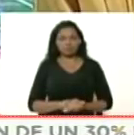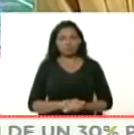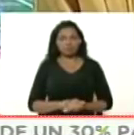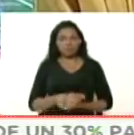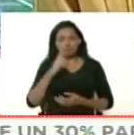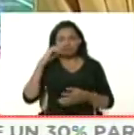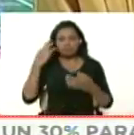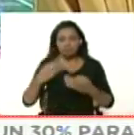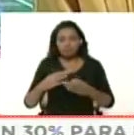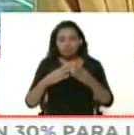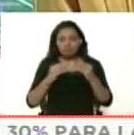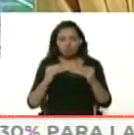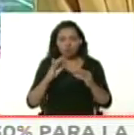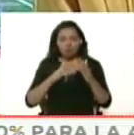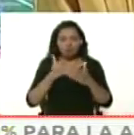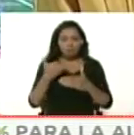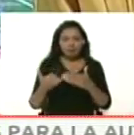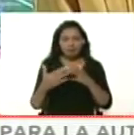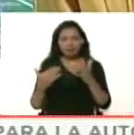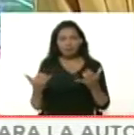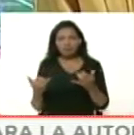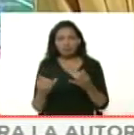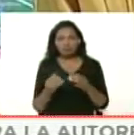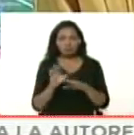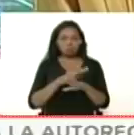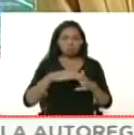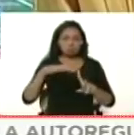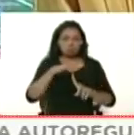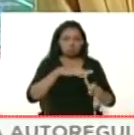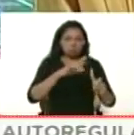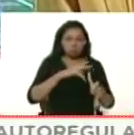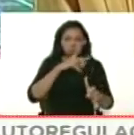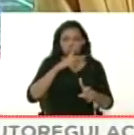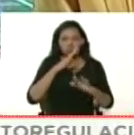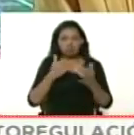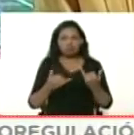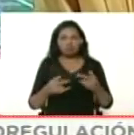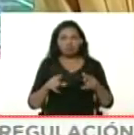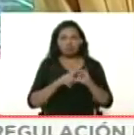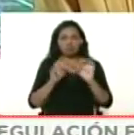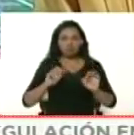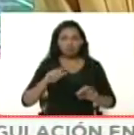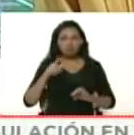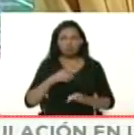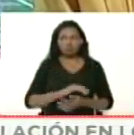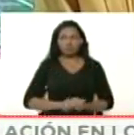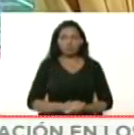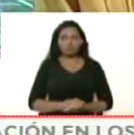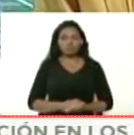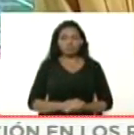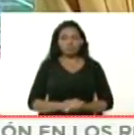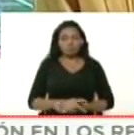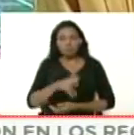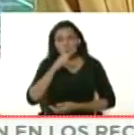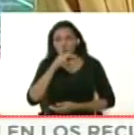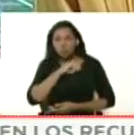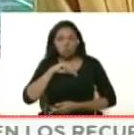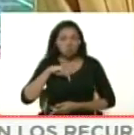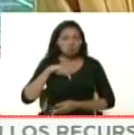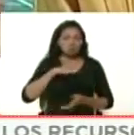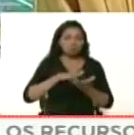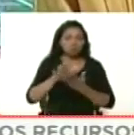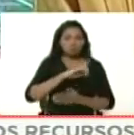seguro que todo este plan perverso y macabro hubiera hecho un daño trágico sobre